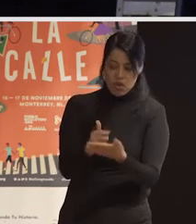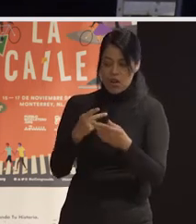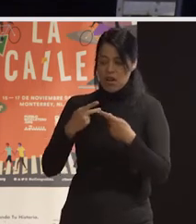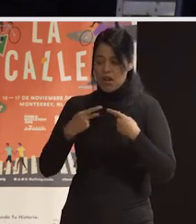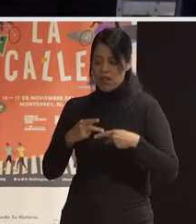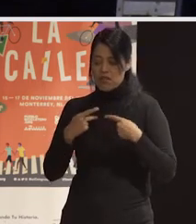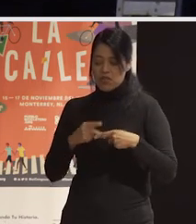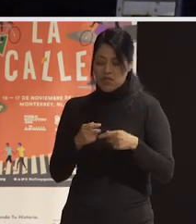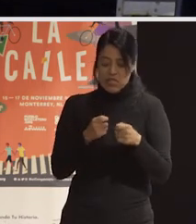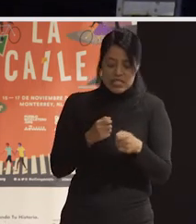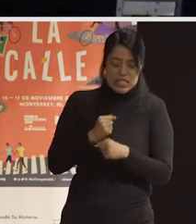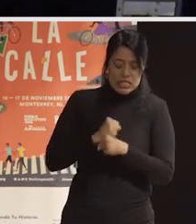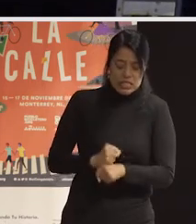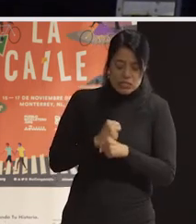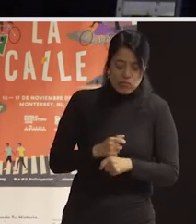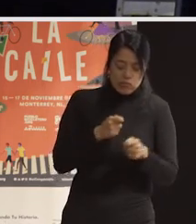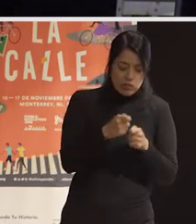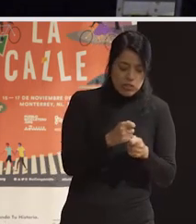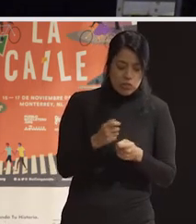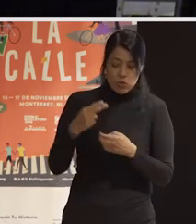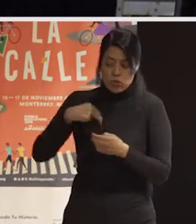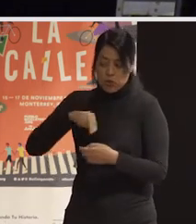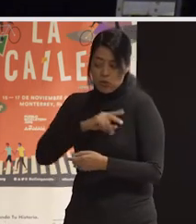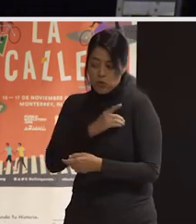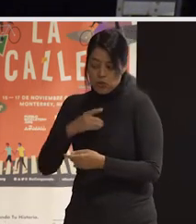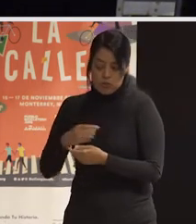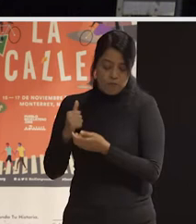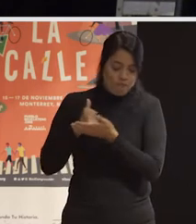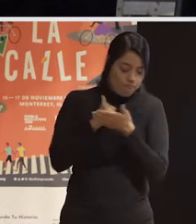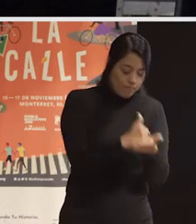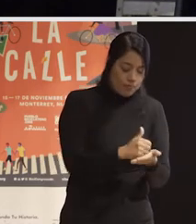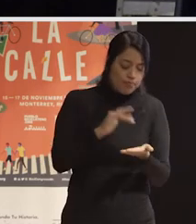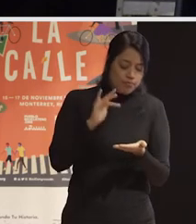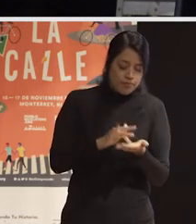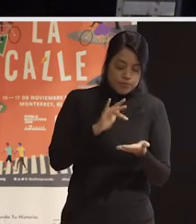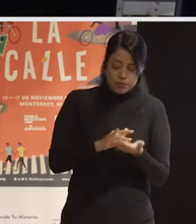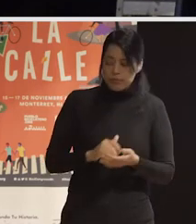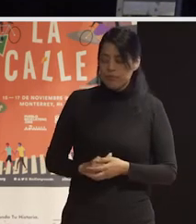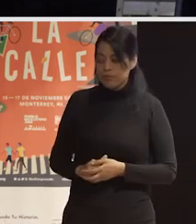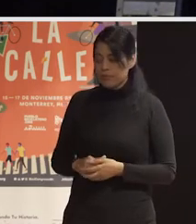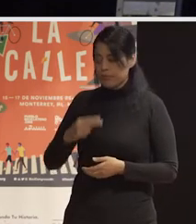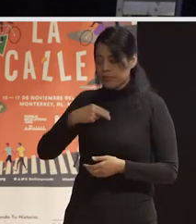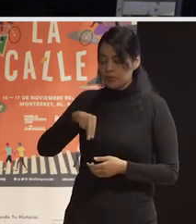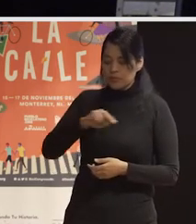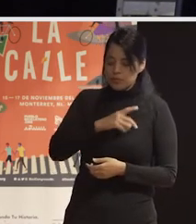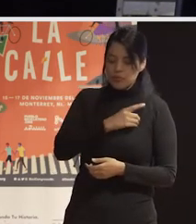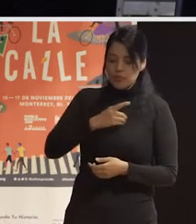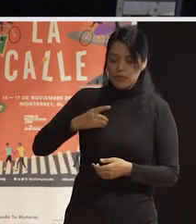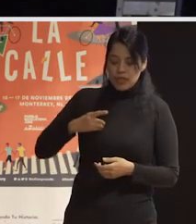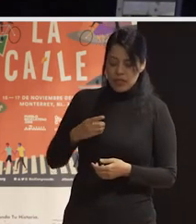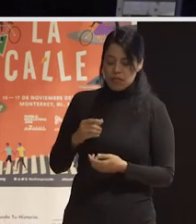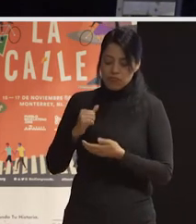visto esta idea de la intersección alidad no tenemos la obligación moral de estar en